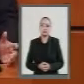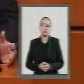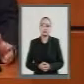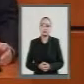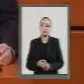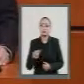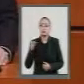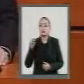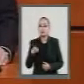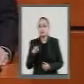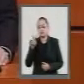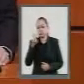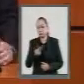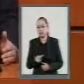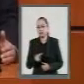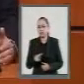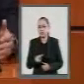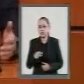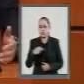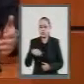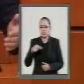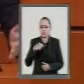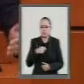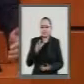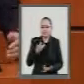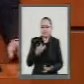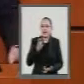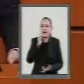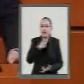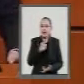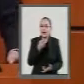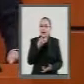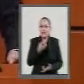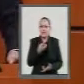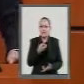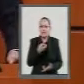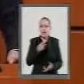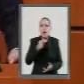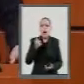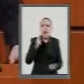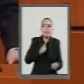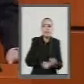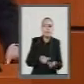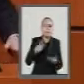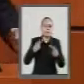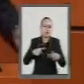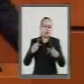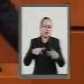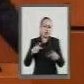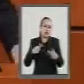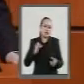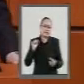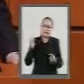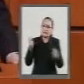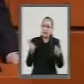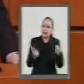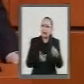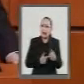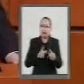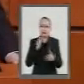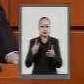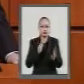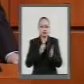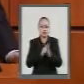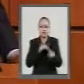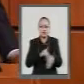Desde luego que, no obstante, se trata de gente que estaba purgando alguna pena. Debemos lamentar el